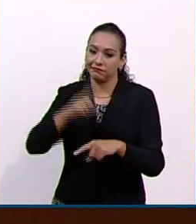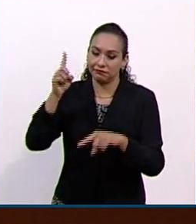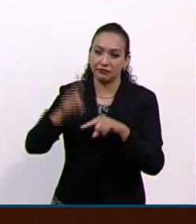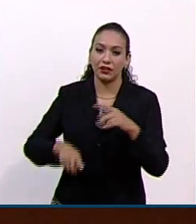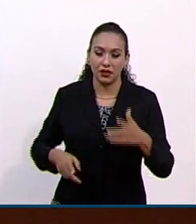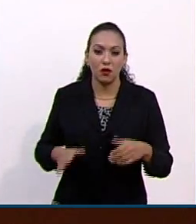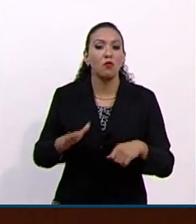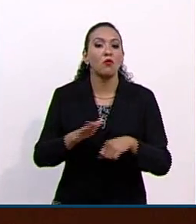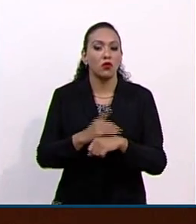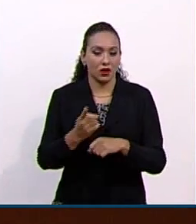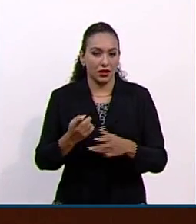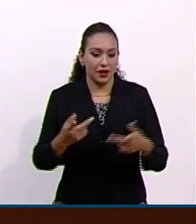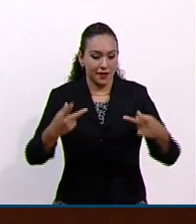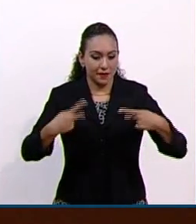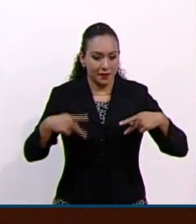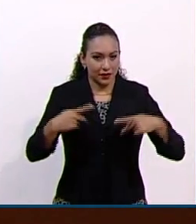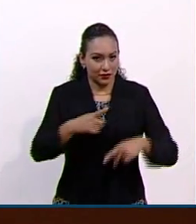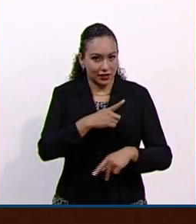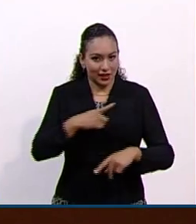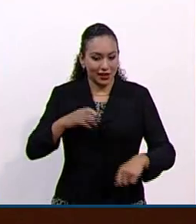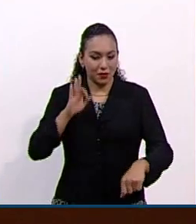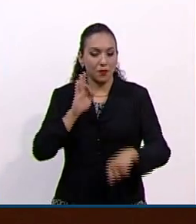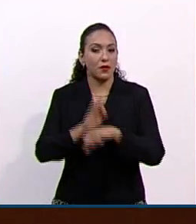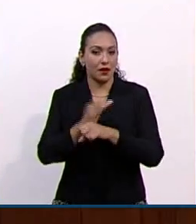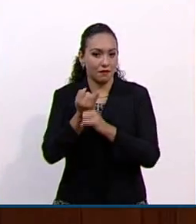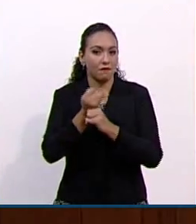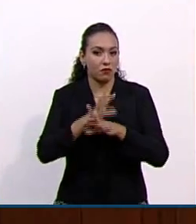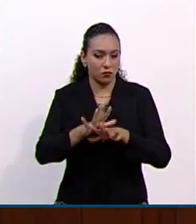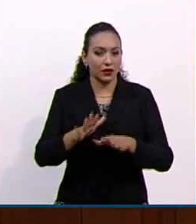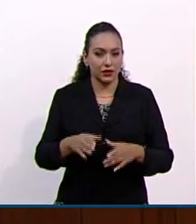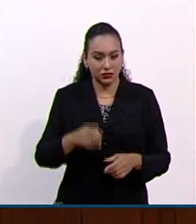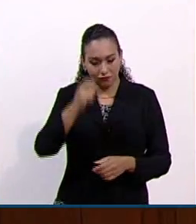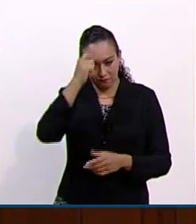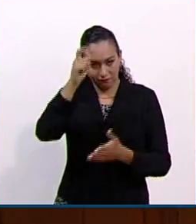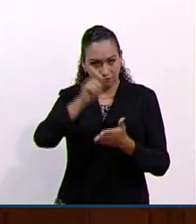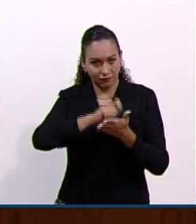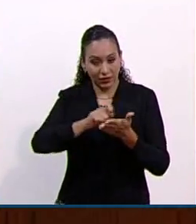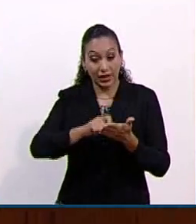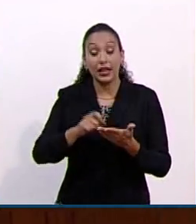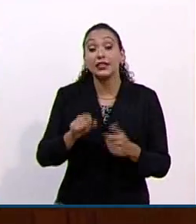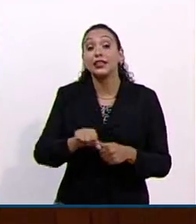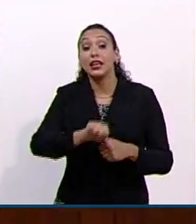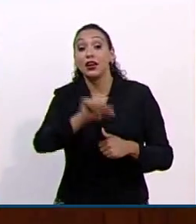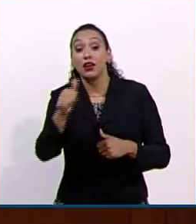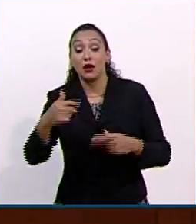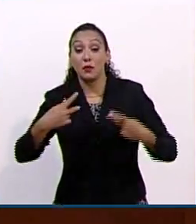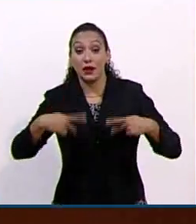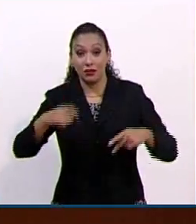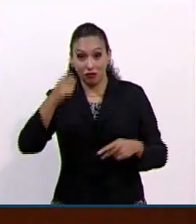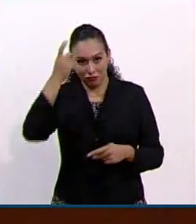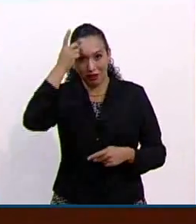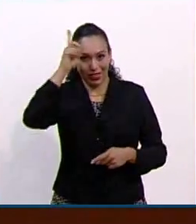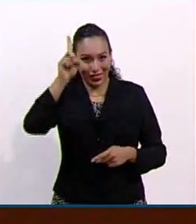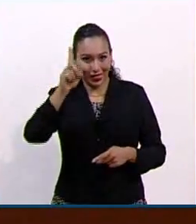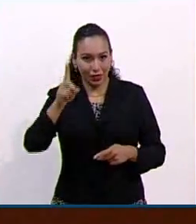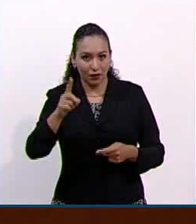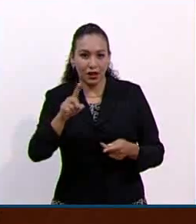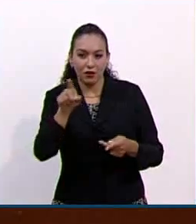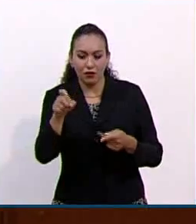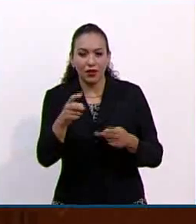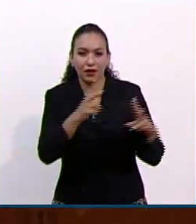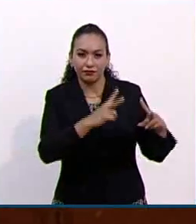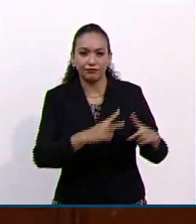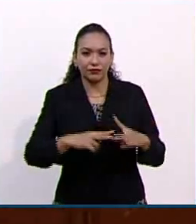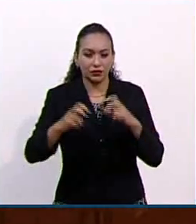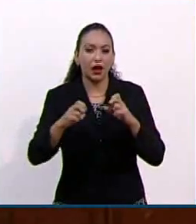quien se retira el contenido, el mostrar en un contraaviso que demuestre que es el titular de ese contenido. Y también el